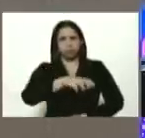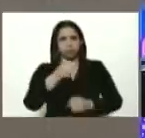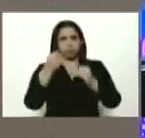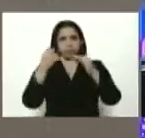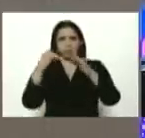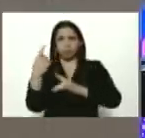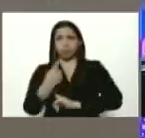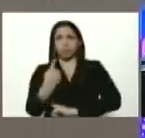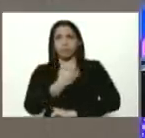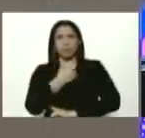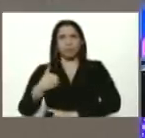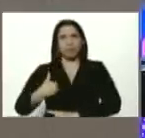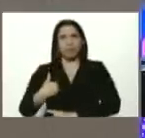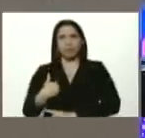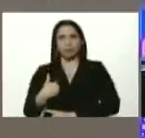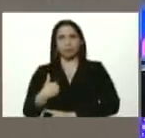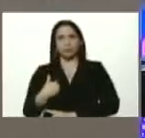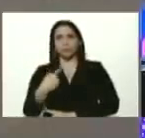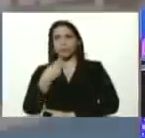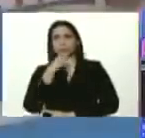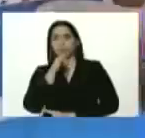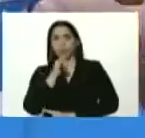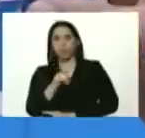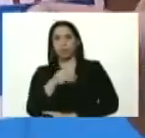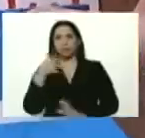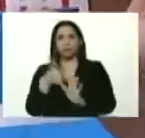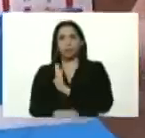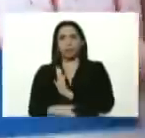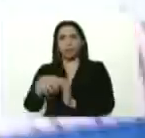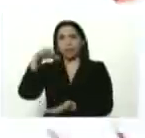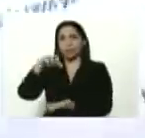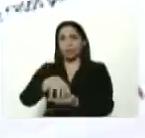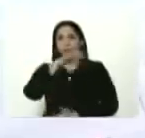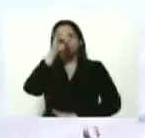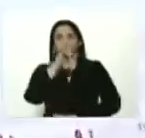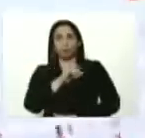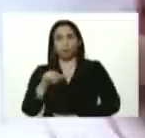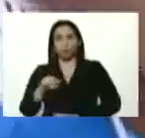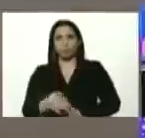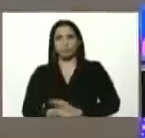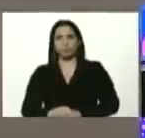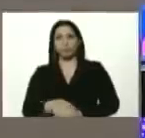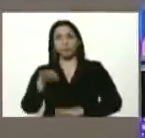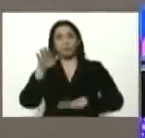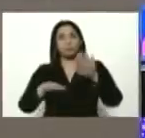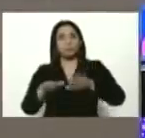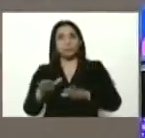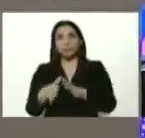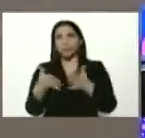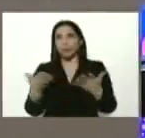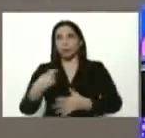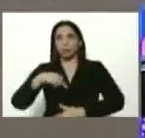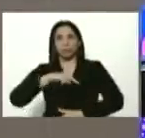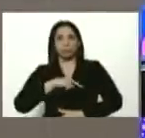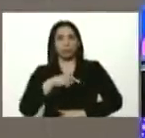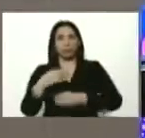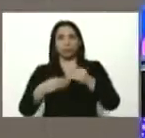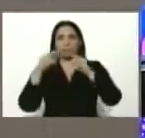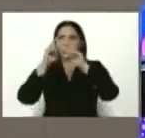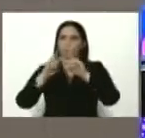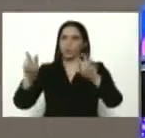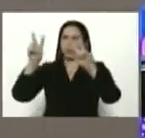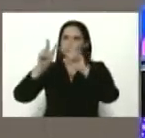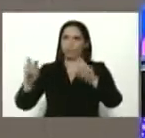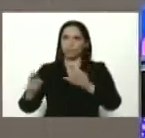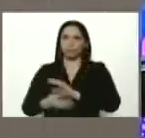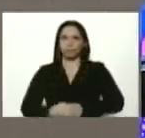Solamente quiero hacer el señalamiento del brote del estado Zulia, que aun cuando estamos haciendo un